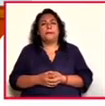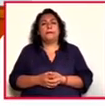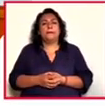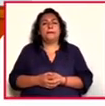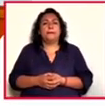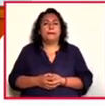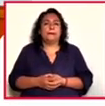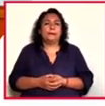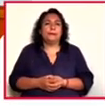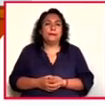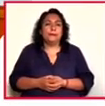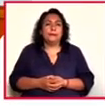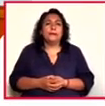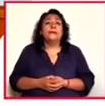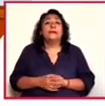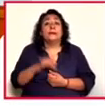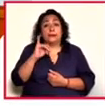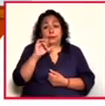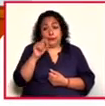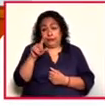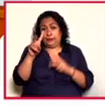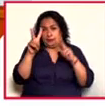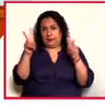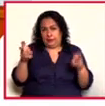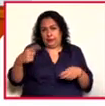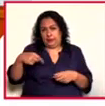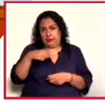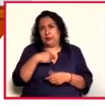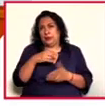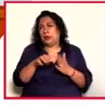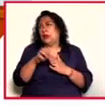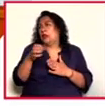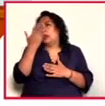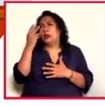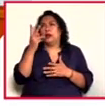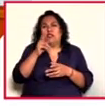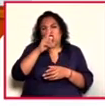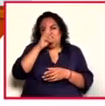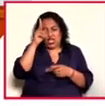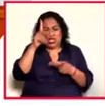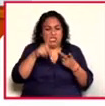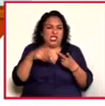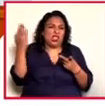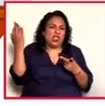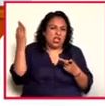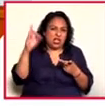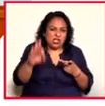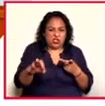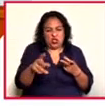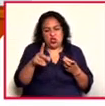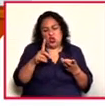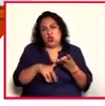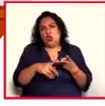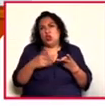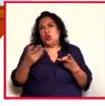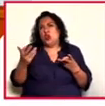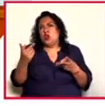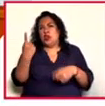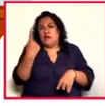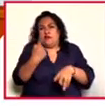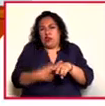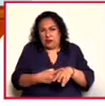Y claro, en los temas que tocamos, como, no sé, la violencia, la traición, la enfermedad,